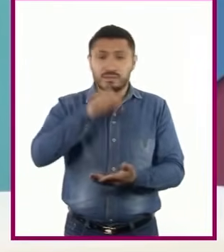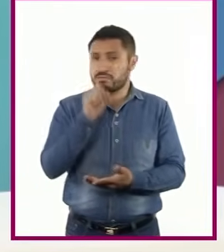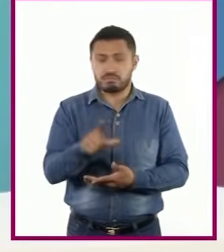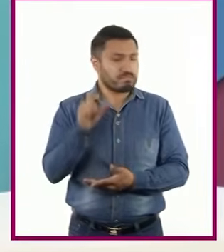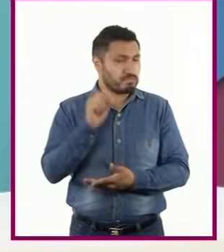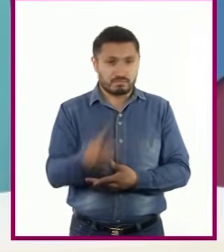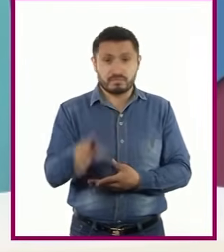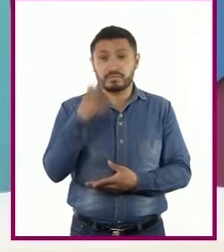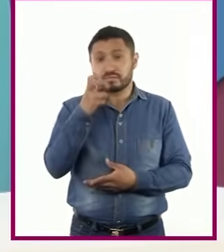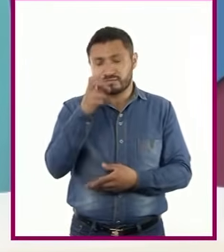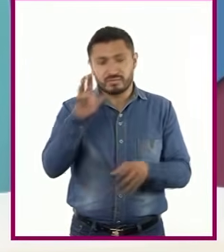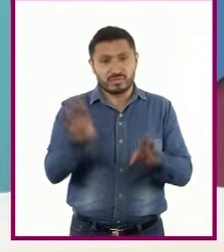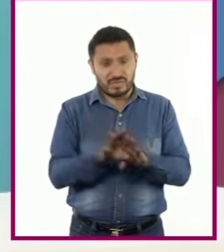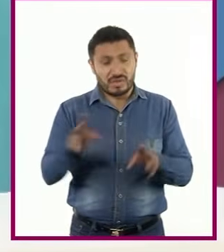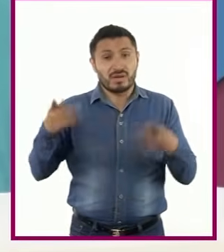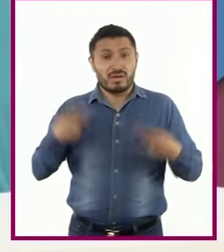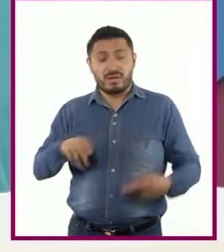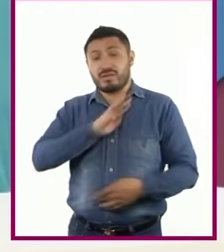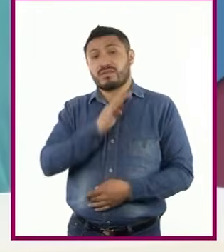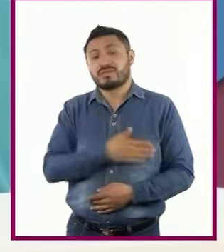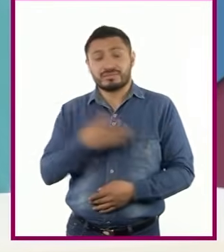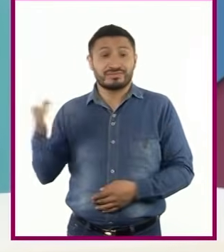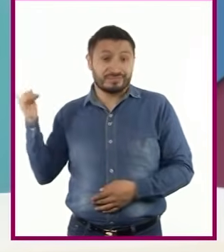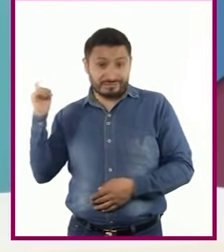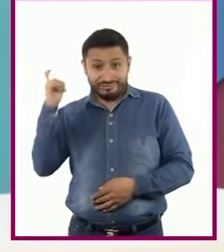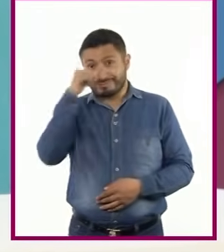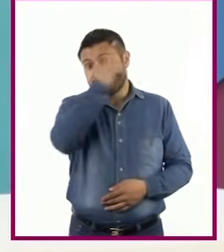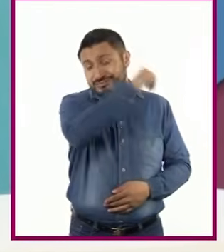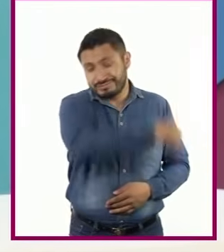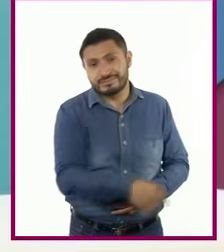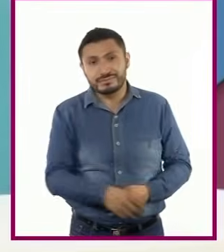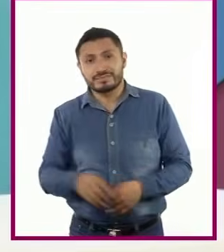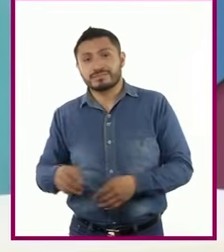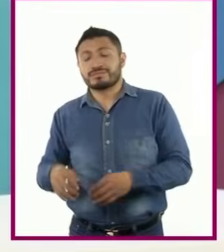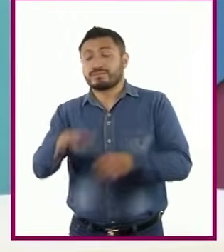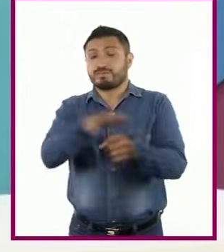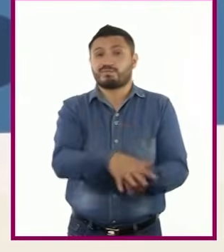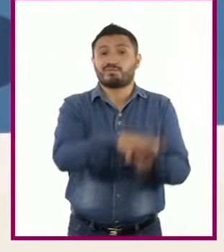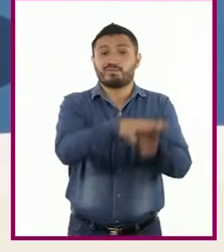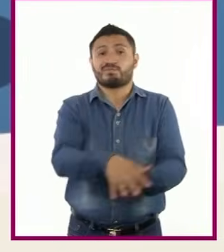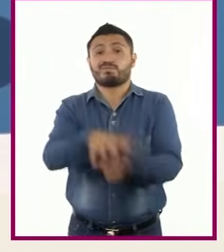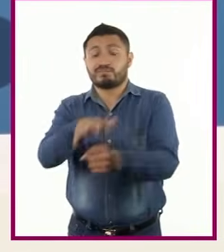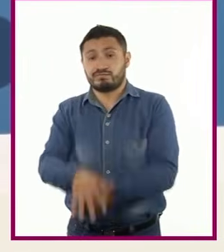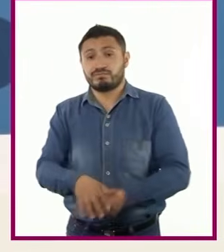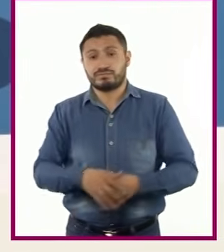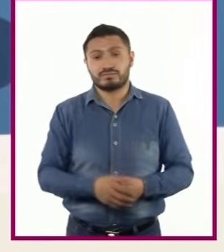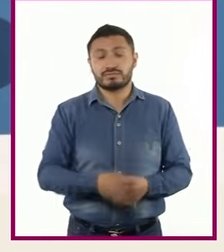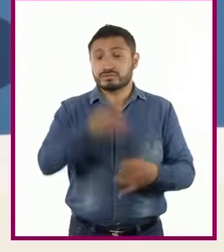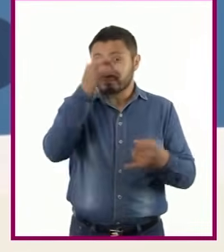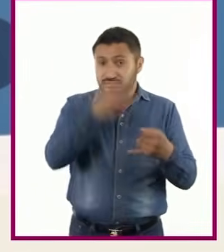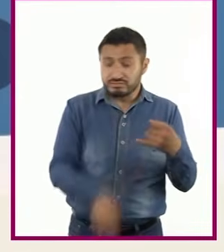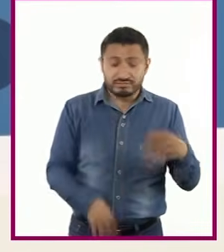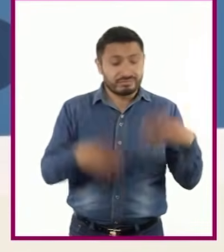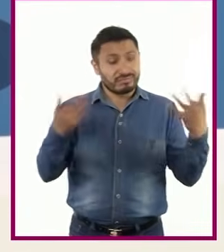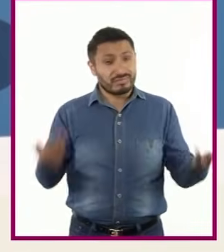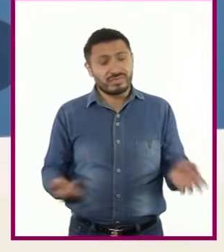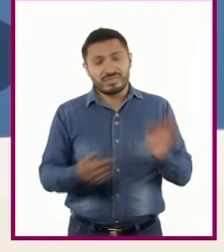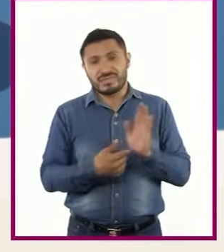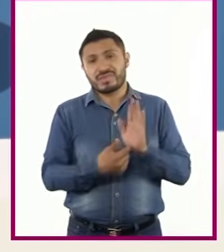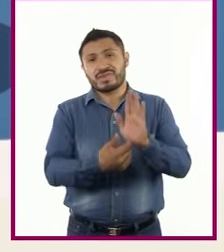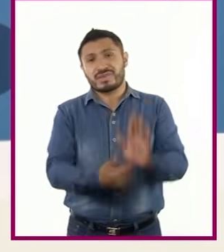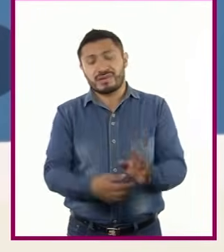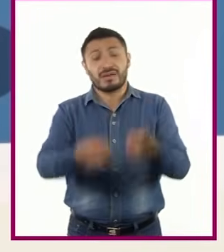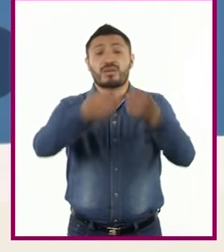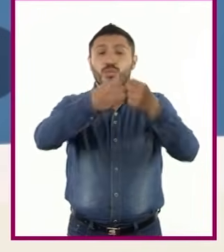solo lugar, a los españoles les resultó más difícil su sometimiento. Por último, señalemos que